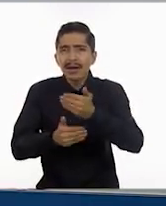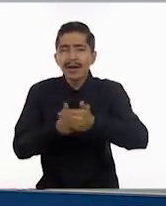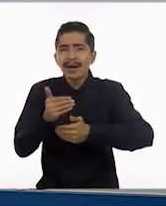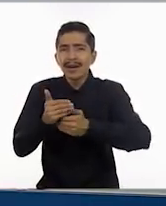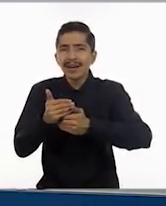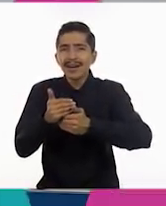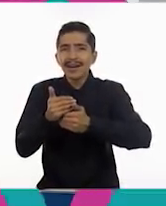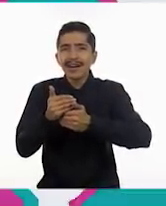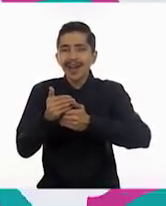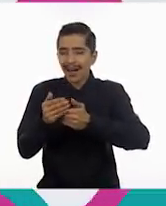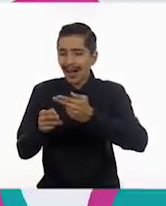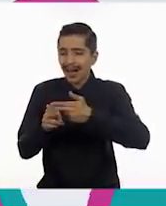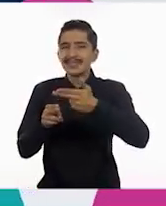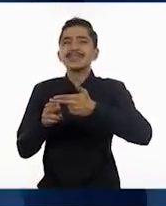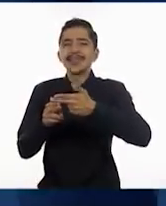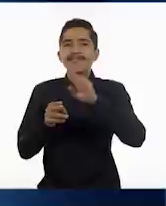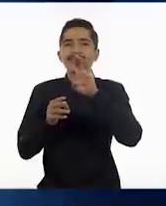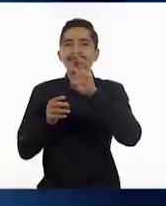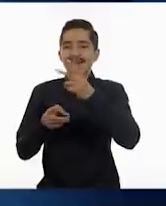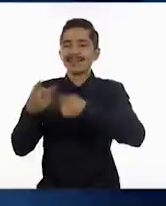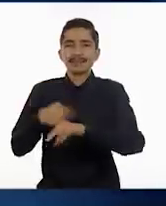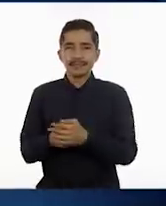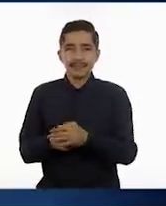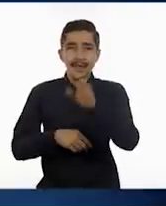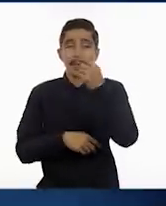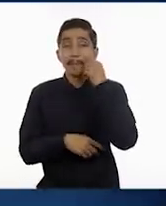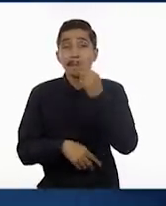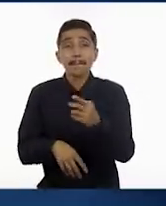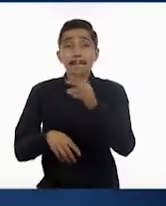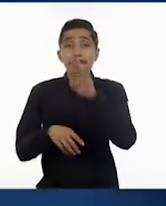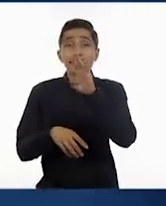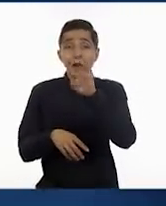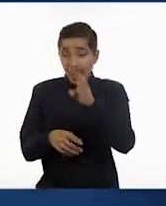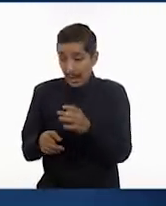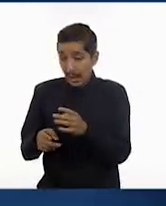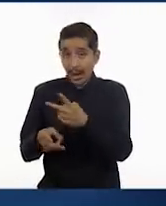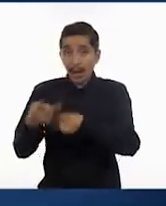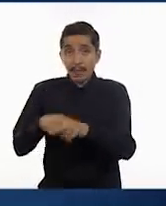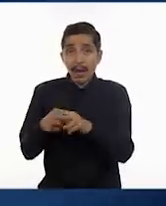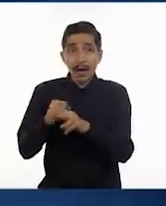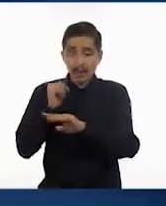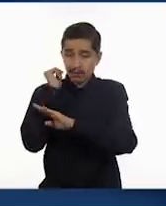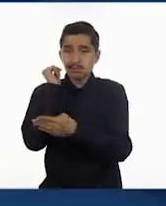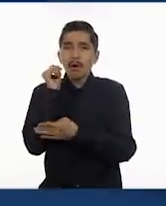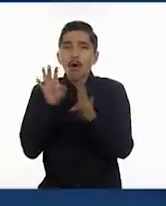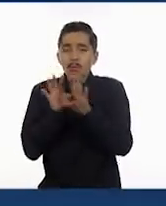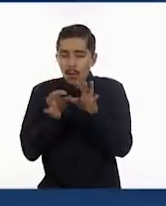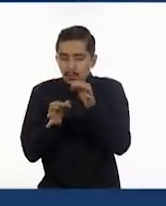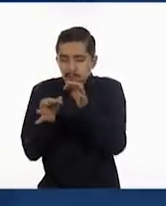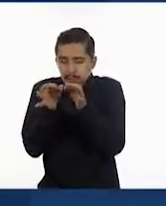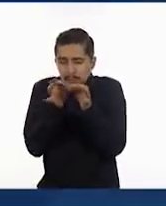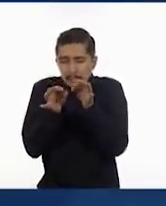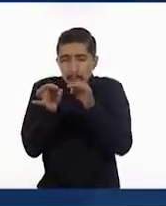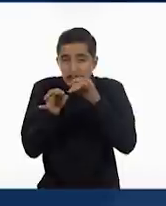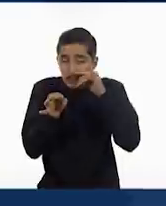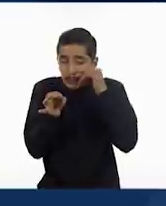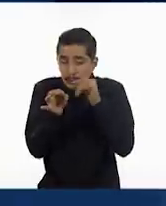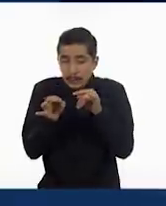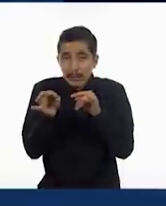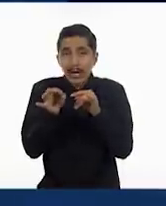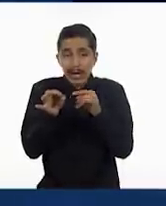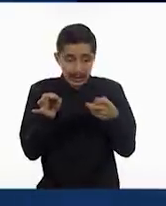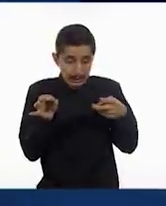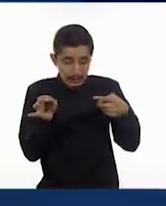como fecundación. La fecundación es la serie de procesos moleculares que se llevan a